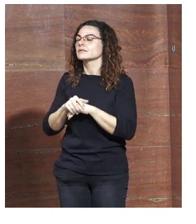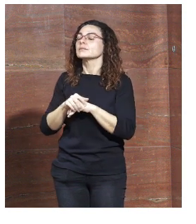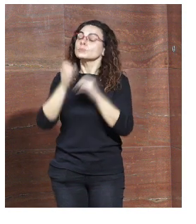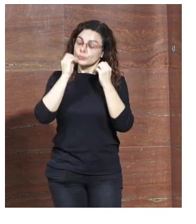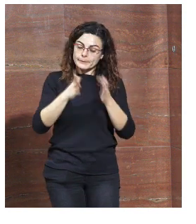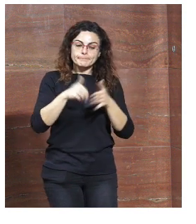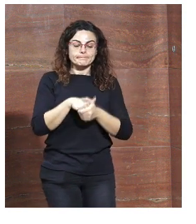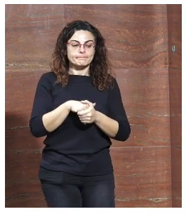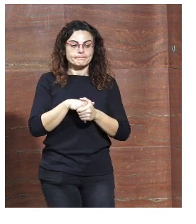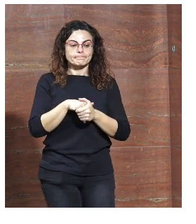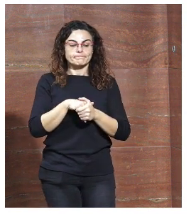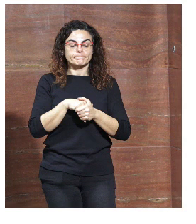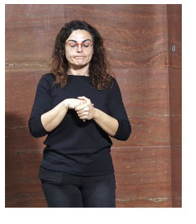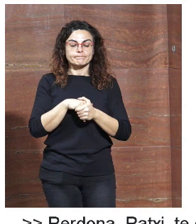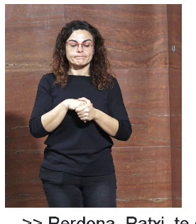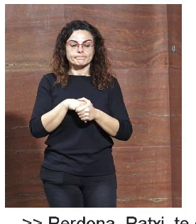bien.